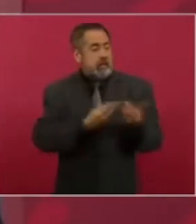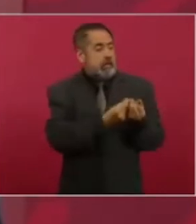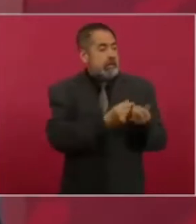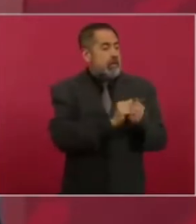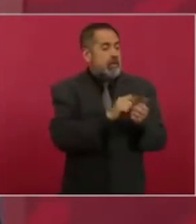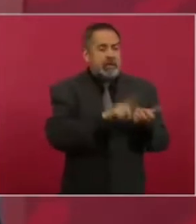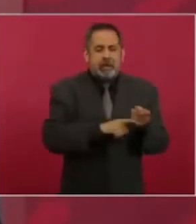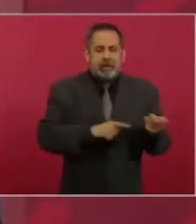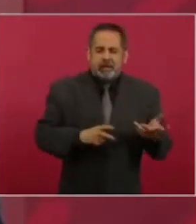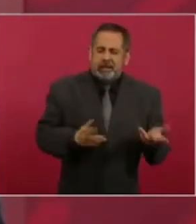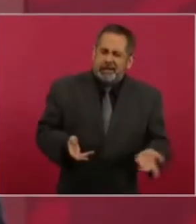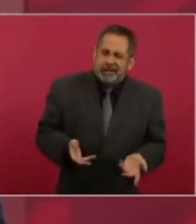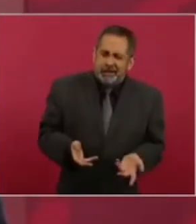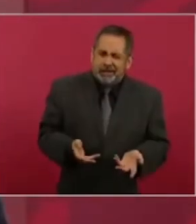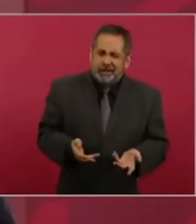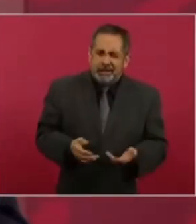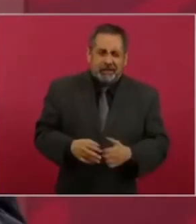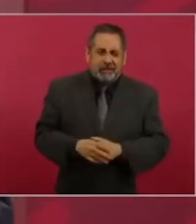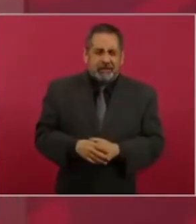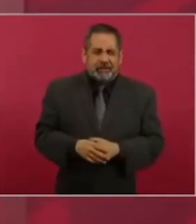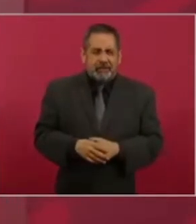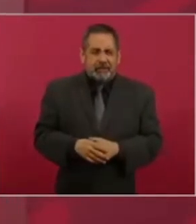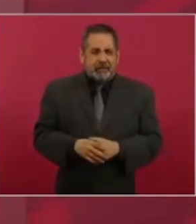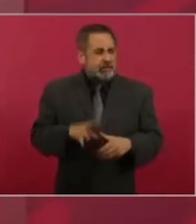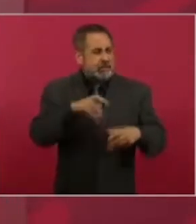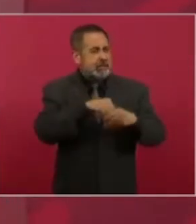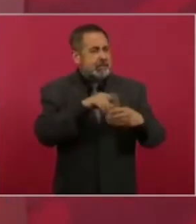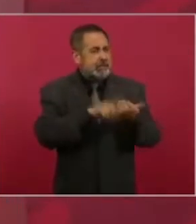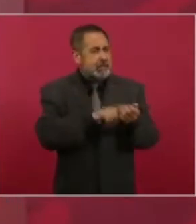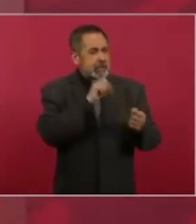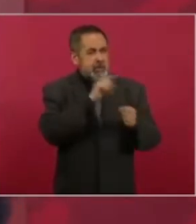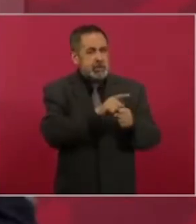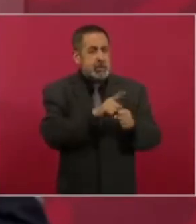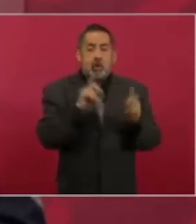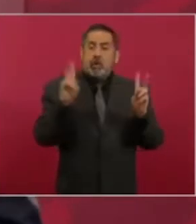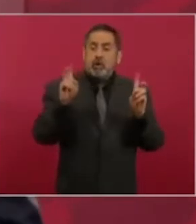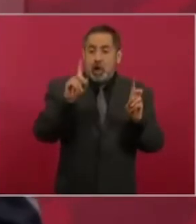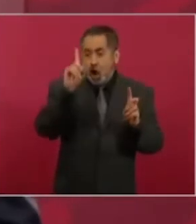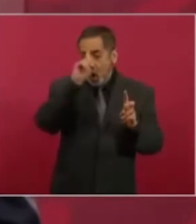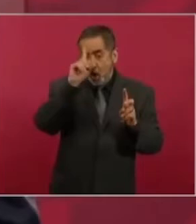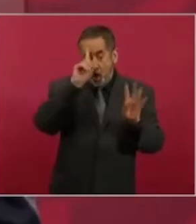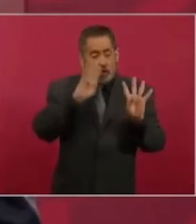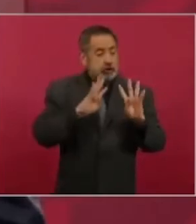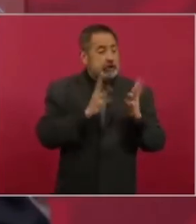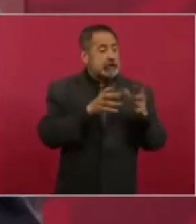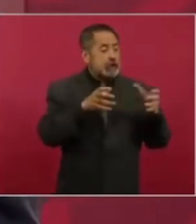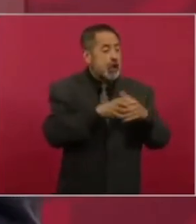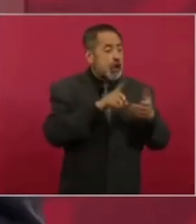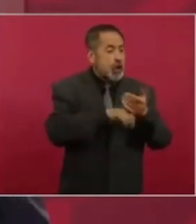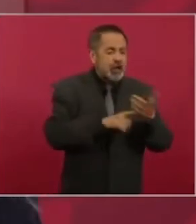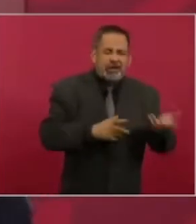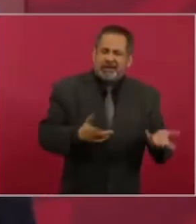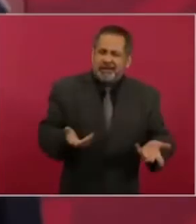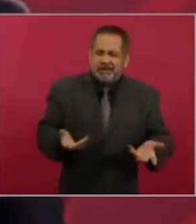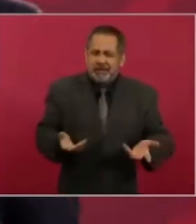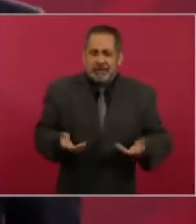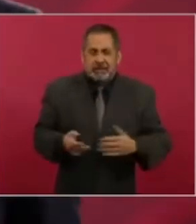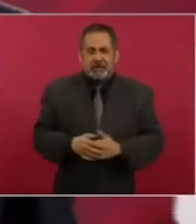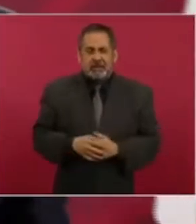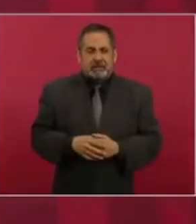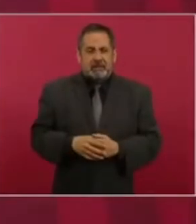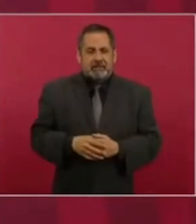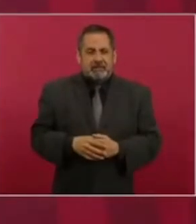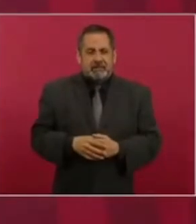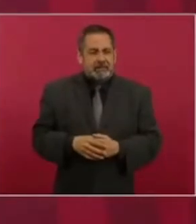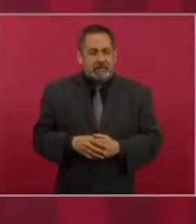mandato y forma parte del consejo. Esto porque